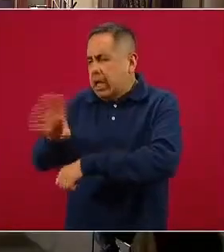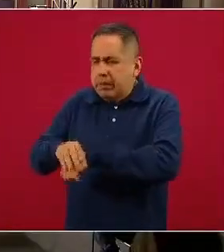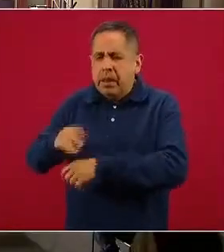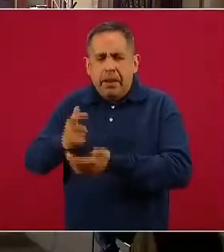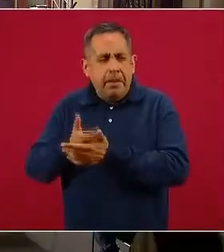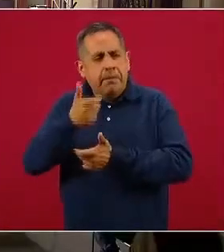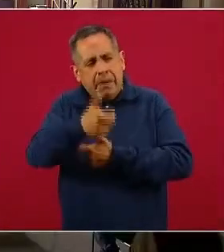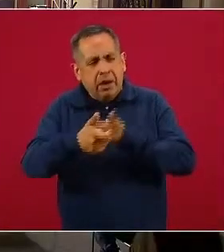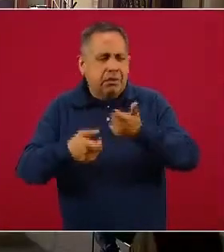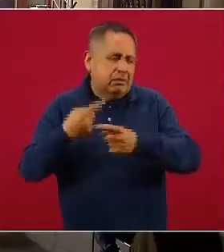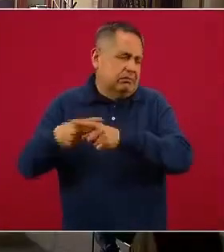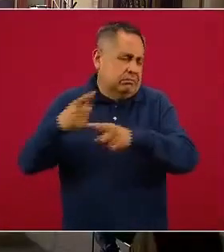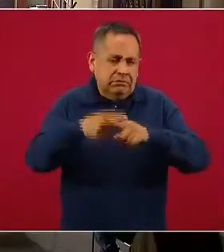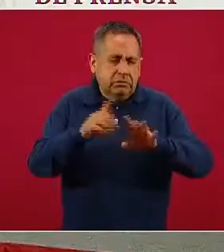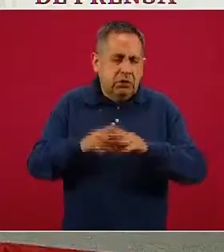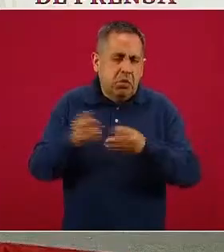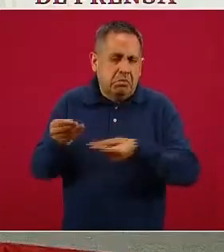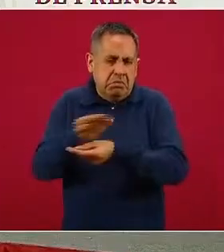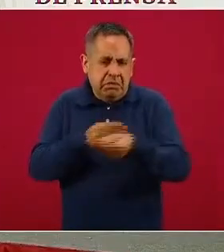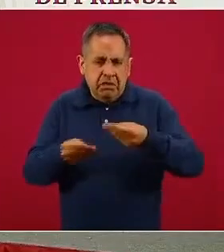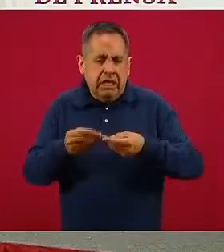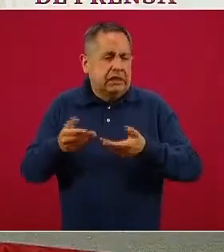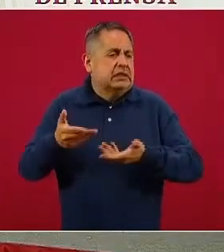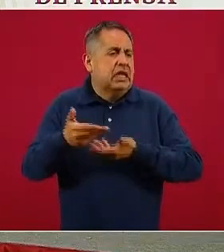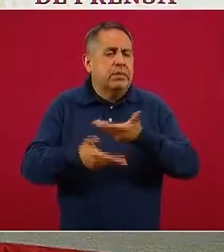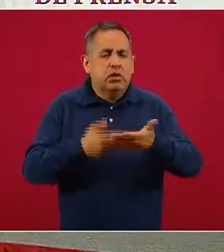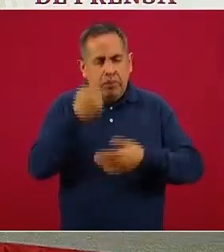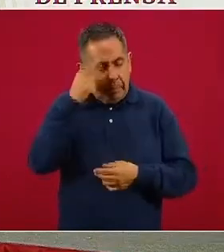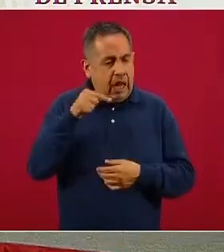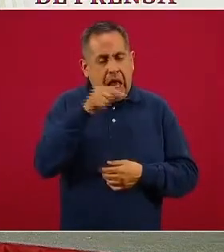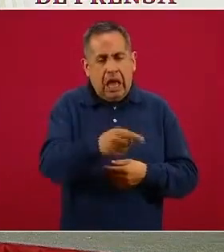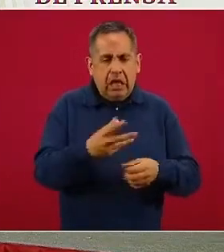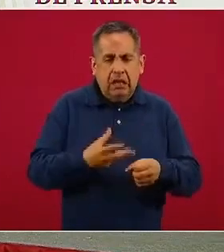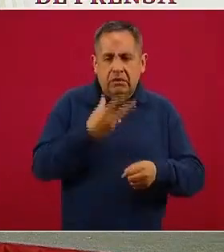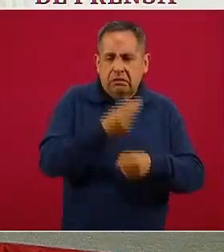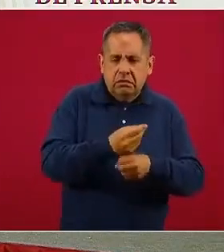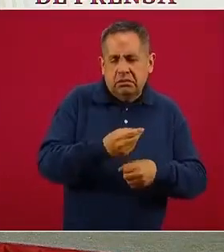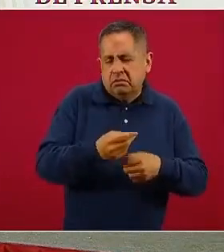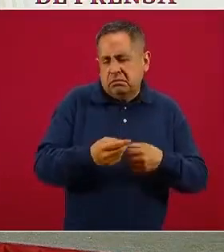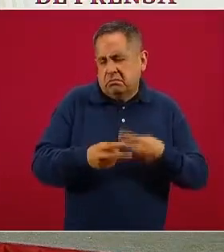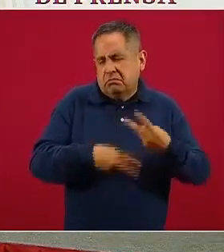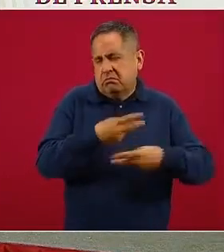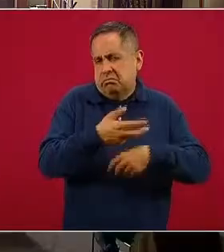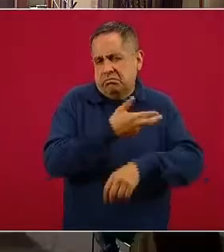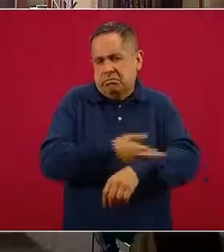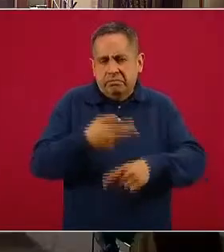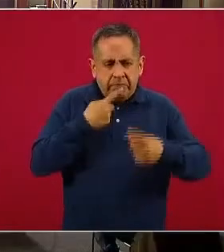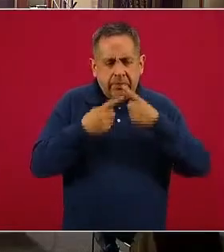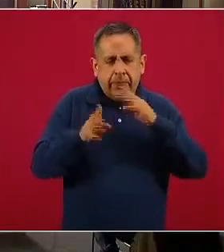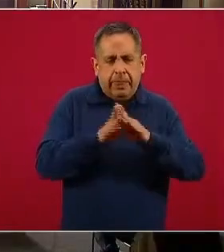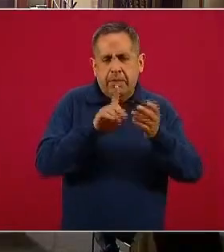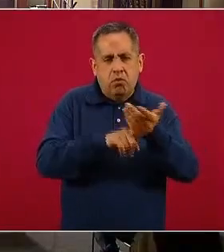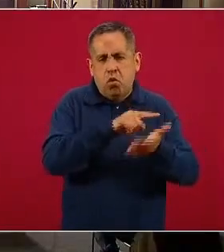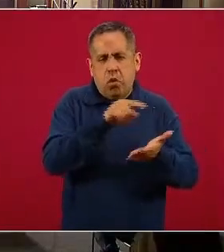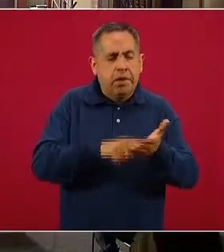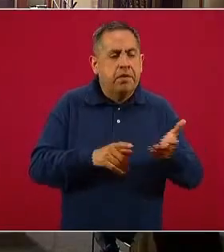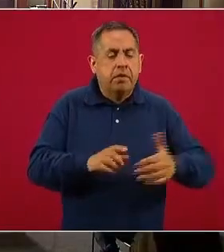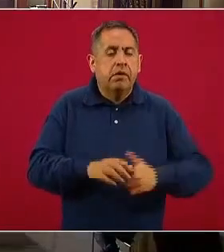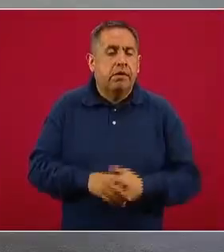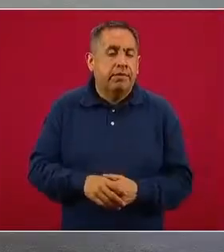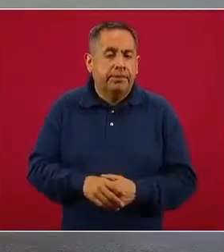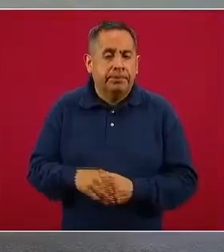pago entre instituciones y del intercambio de servicios que se pueda arreglar en su debido momento y en su debido espacio, ¿no?